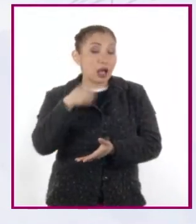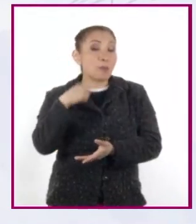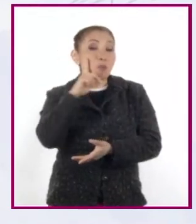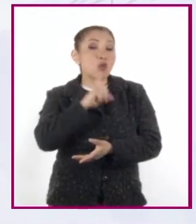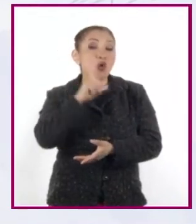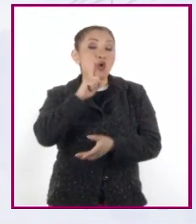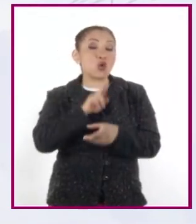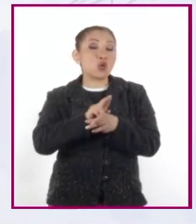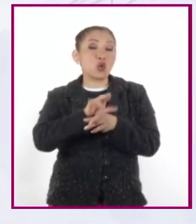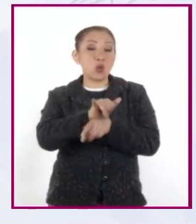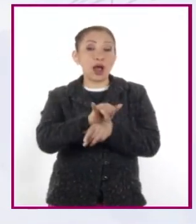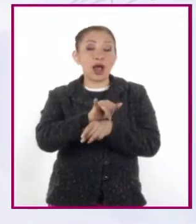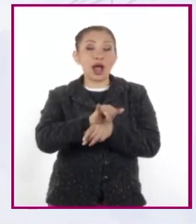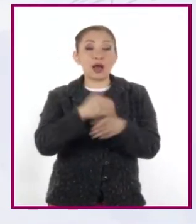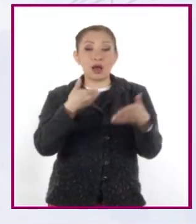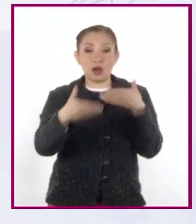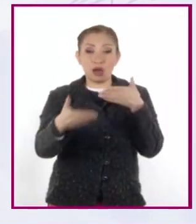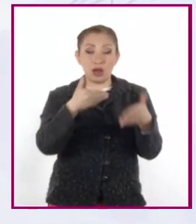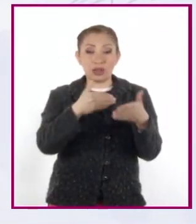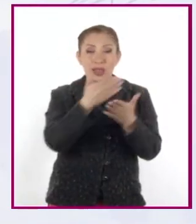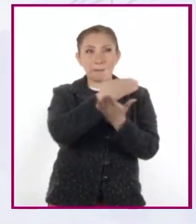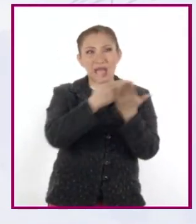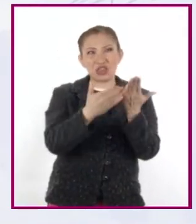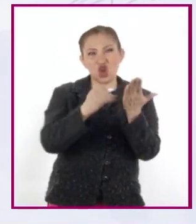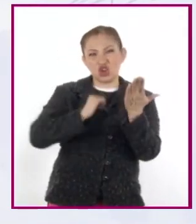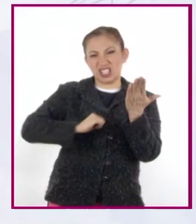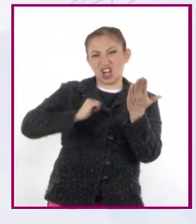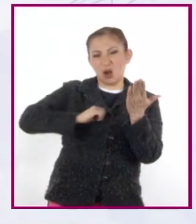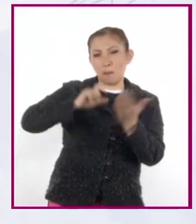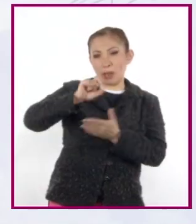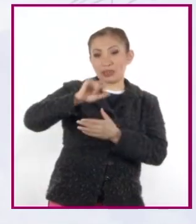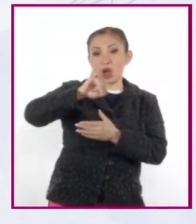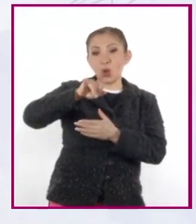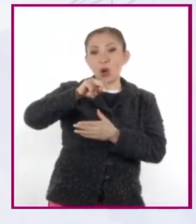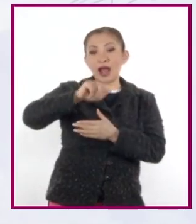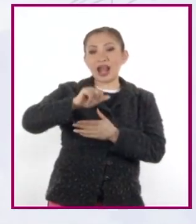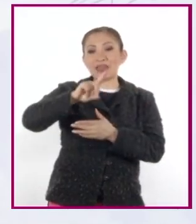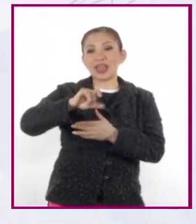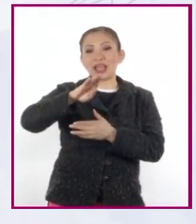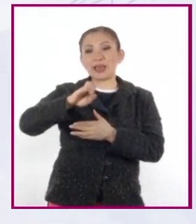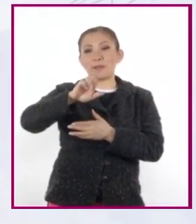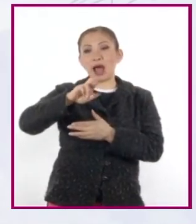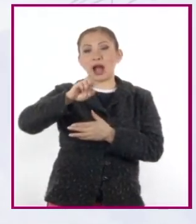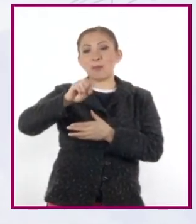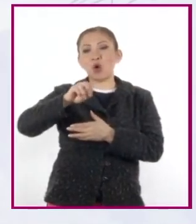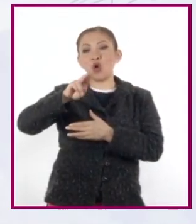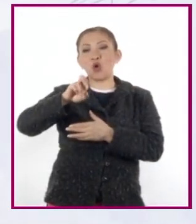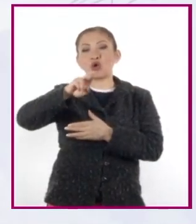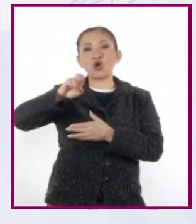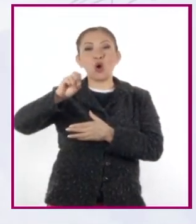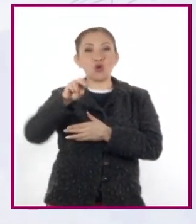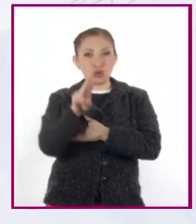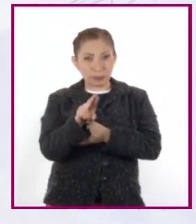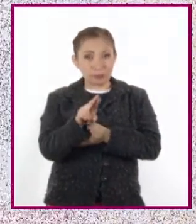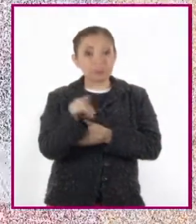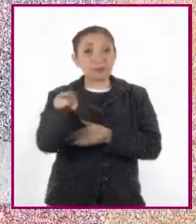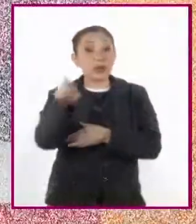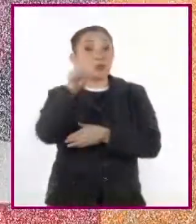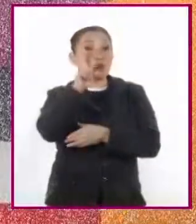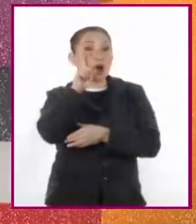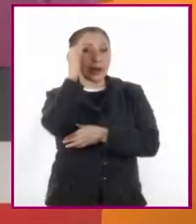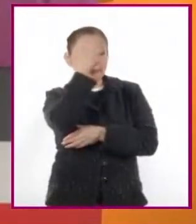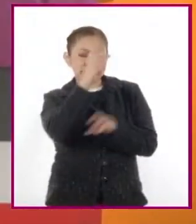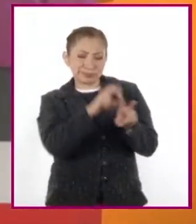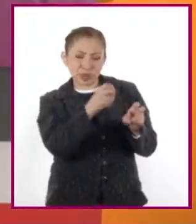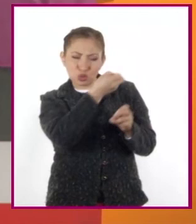autora uruguaya modernista de mediados del siglo XX, Juana de Ibarború. Nos servirá también para analizar